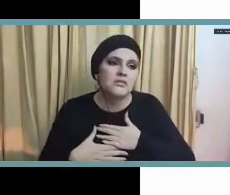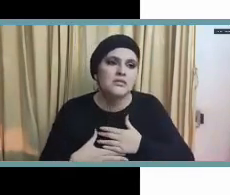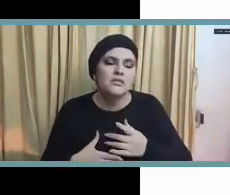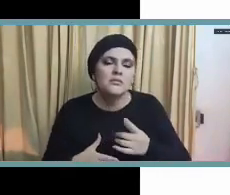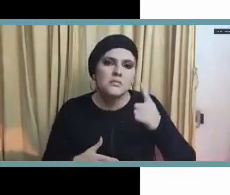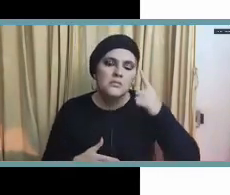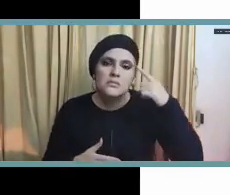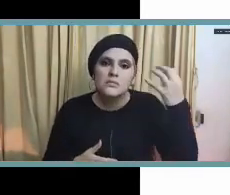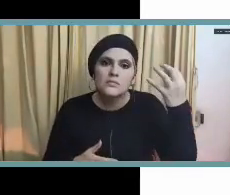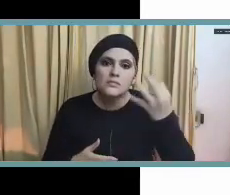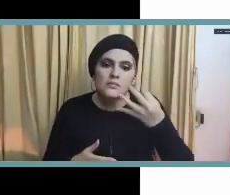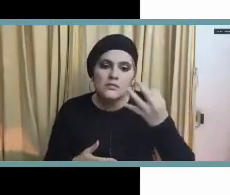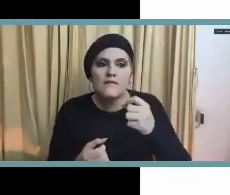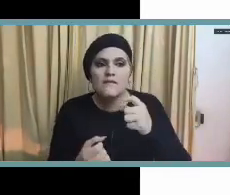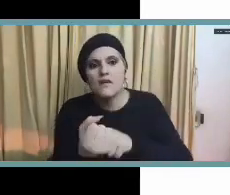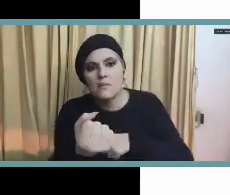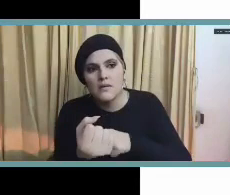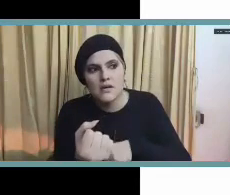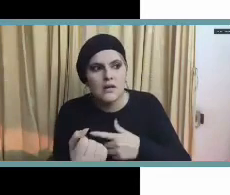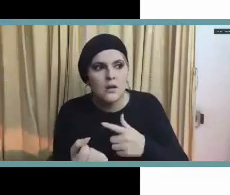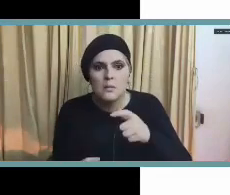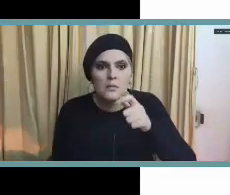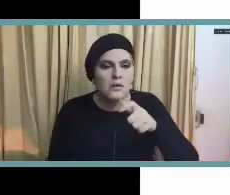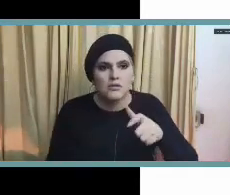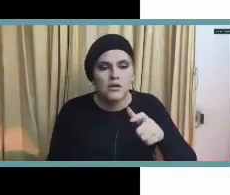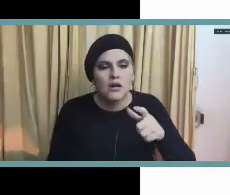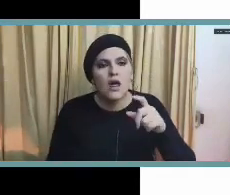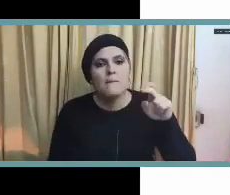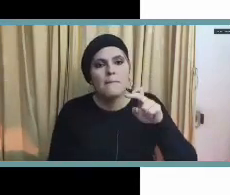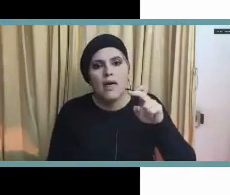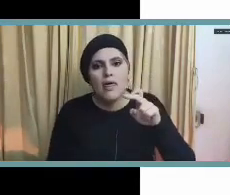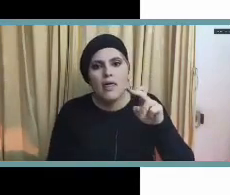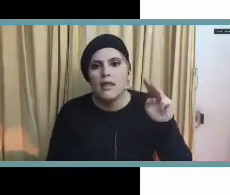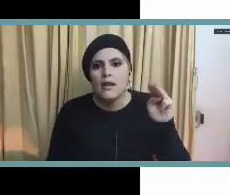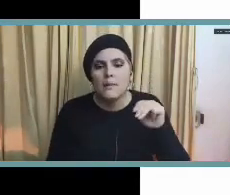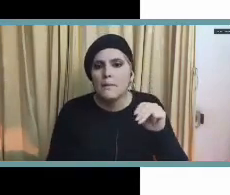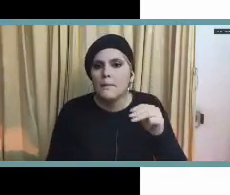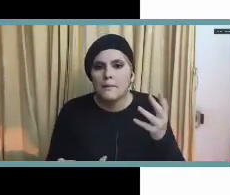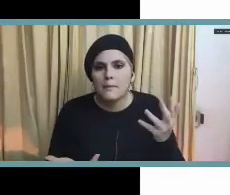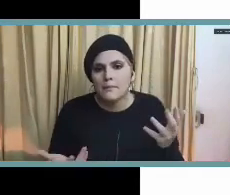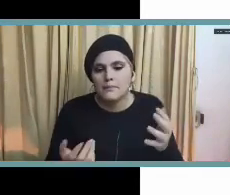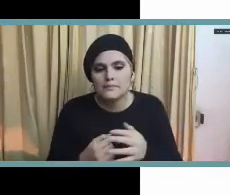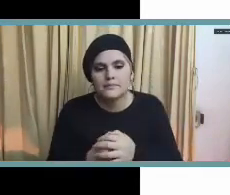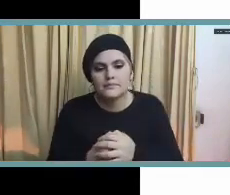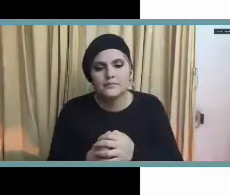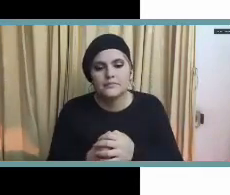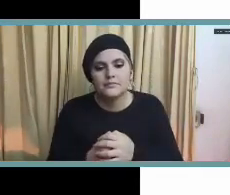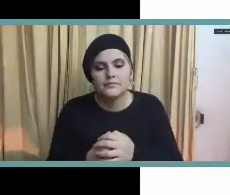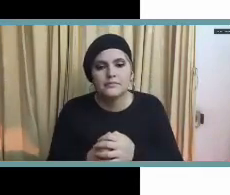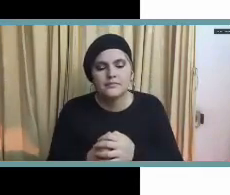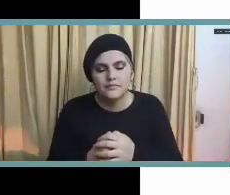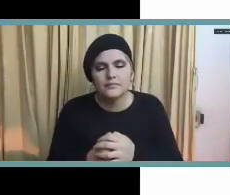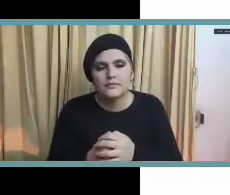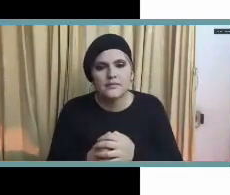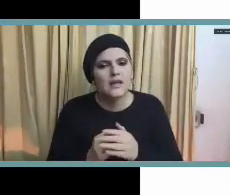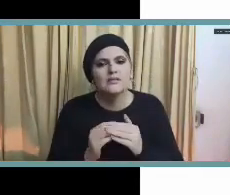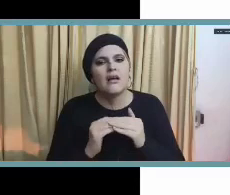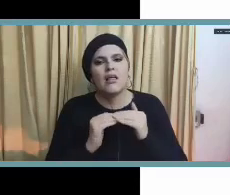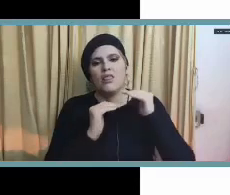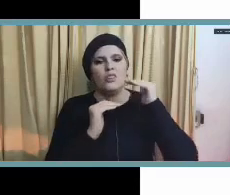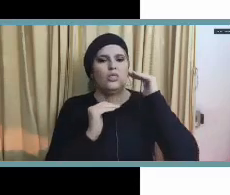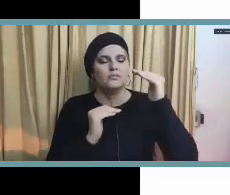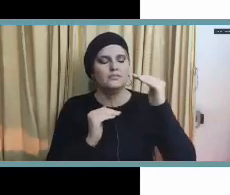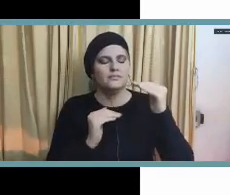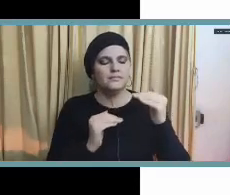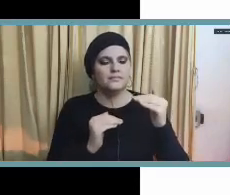la familia, en los padres de niños y niñas autistas, también es alto como el resto de la población. Este es un estudio